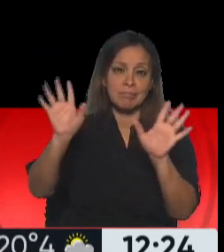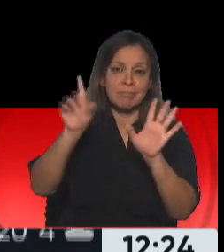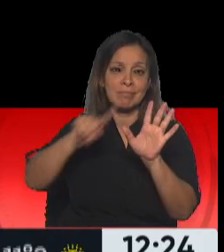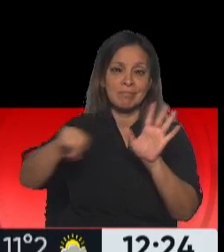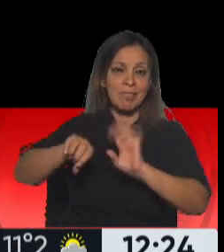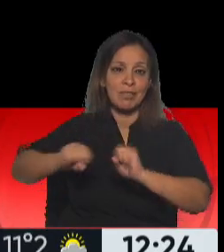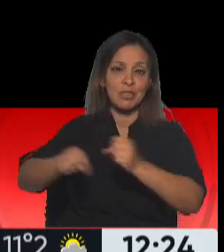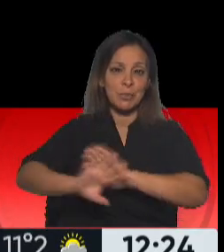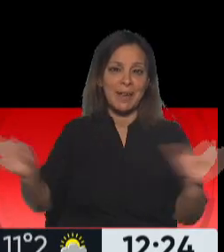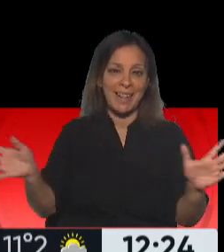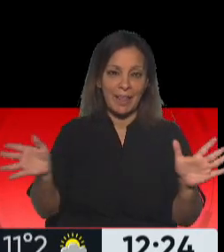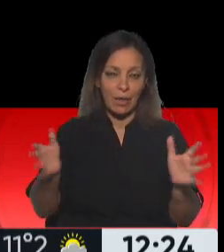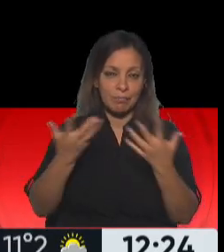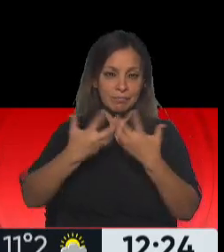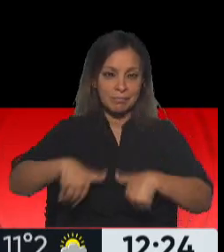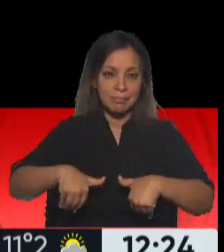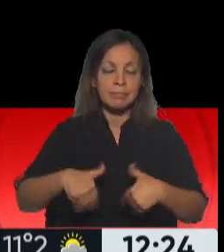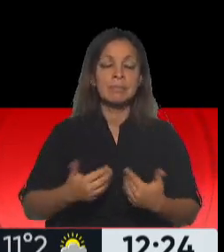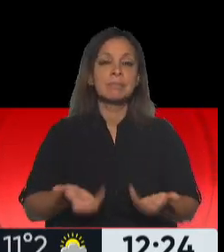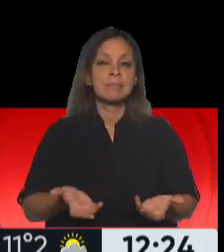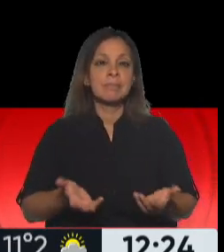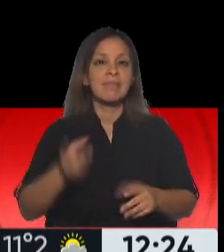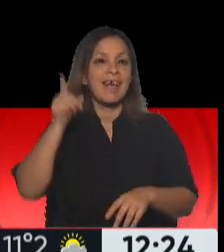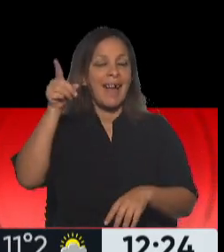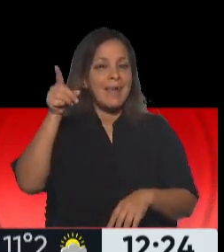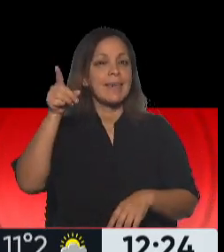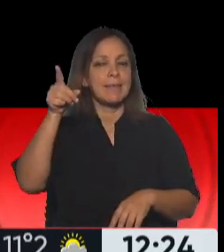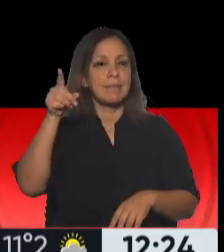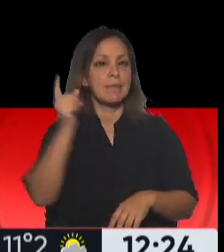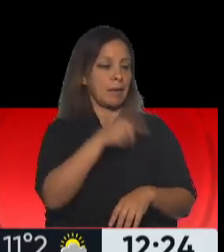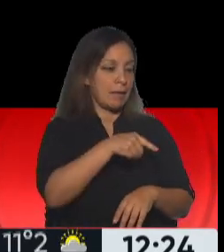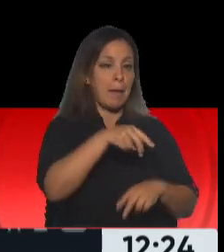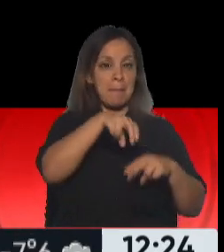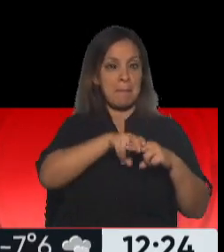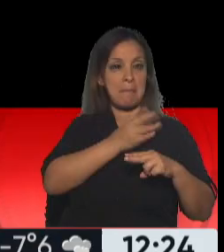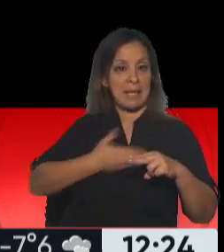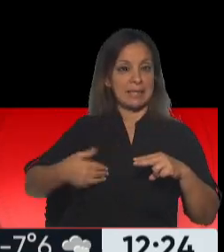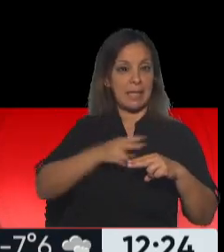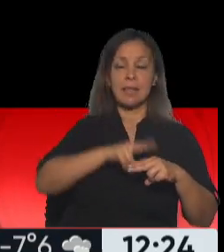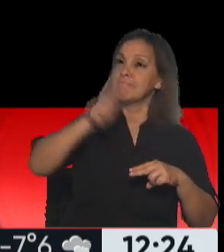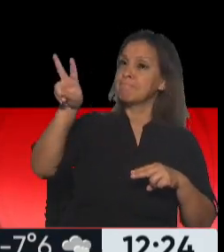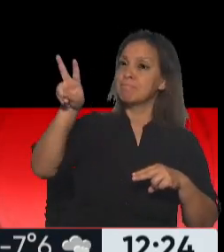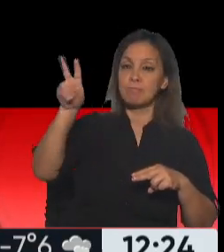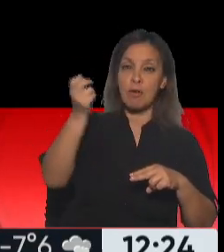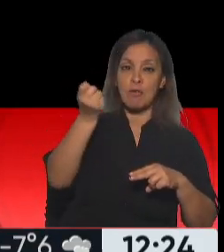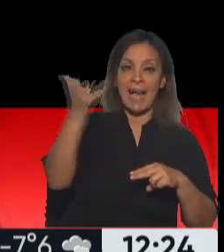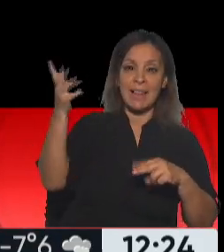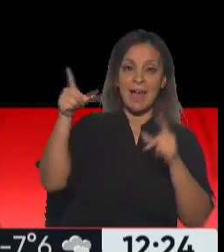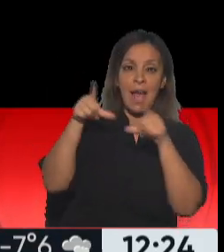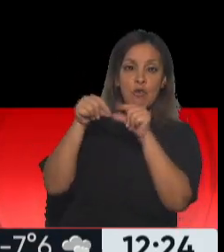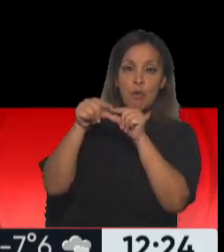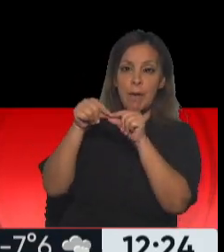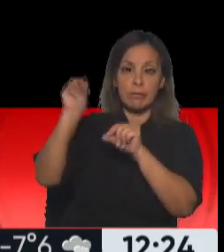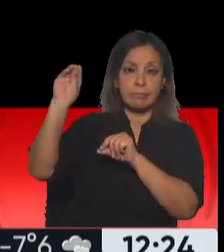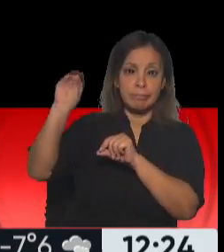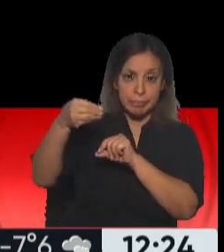quórum. Cuando se produce eso, es ahí donde el presidente de la Cámara ve que no hay quórum y ahí levanta la